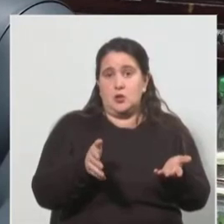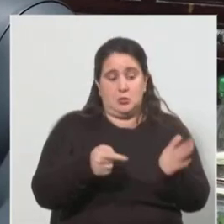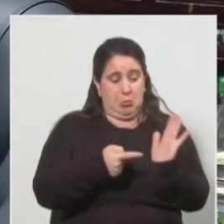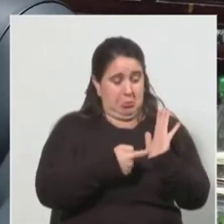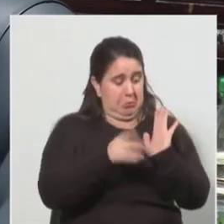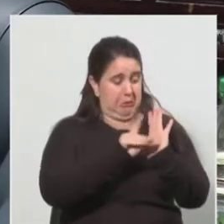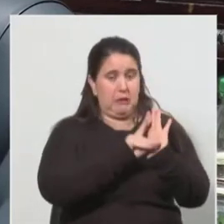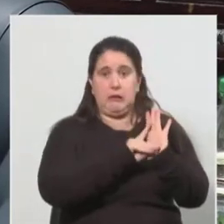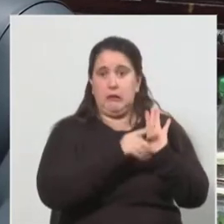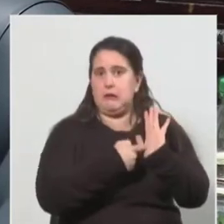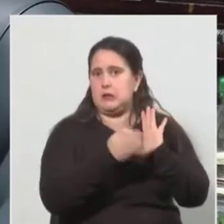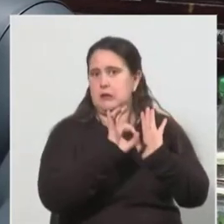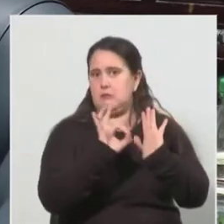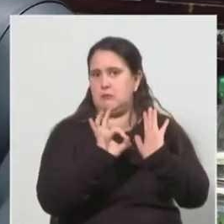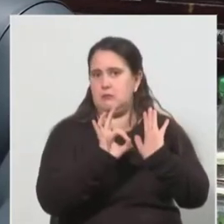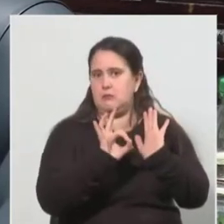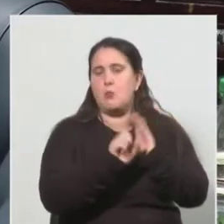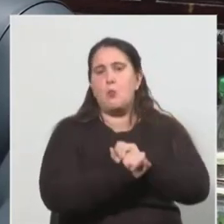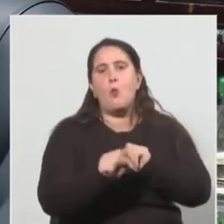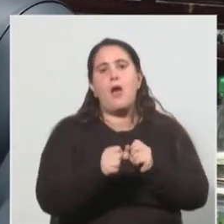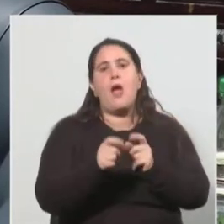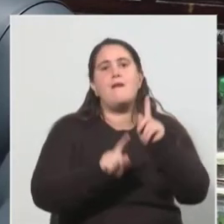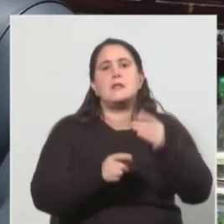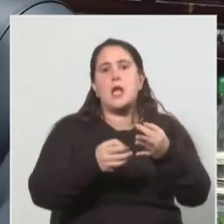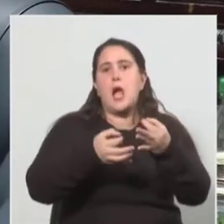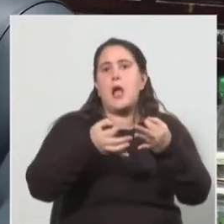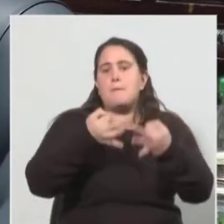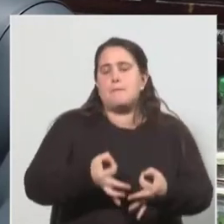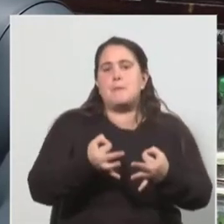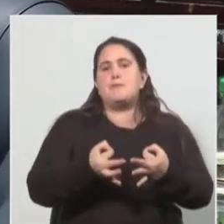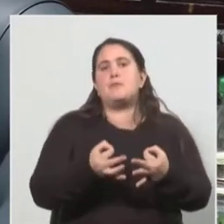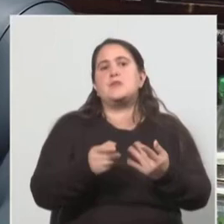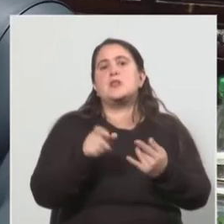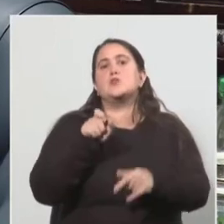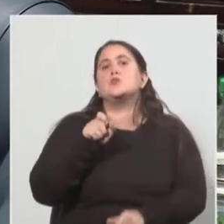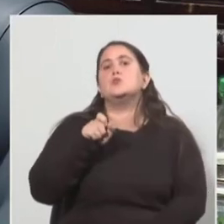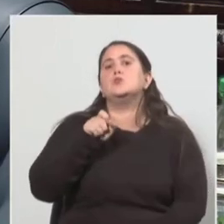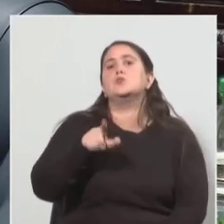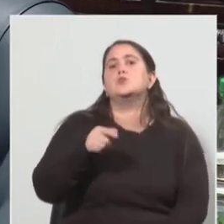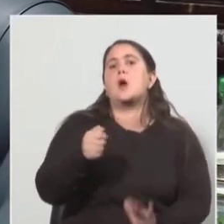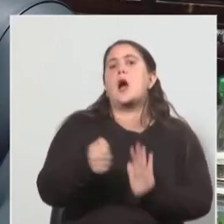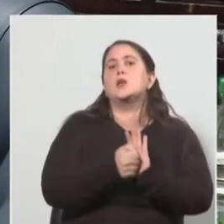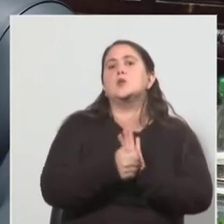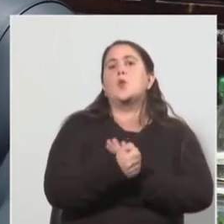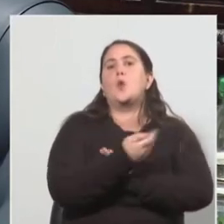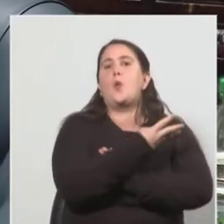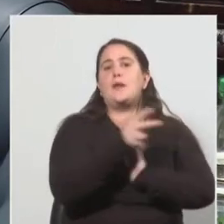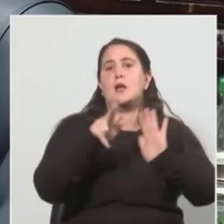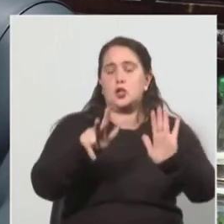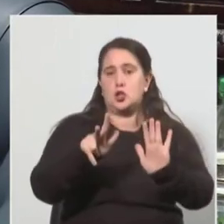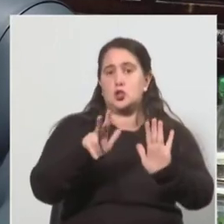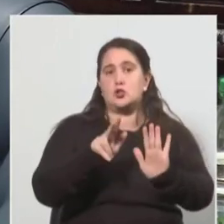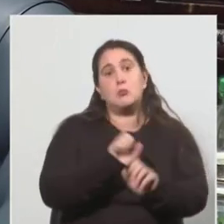en el decreto. ¿Puede hacerse la excepción apelando a la discrecionalidad que otorga el artículo